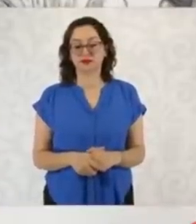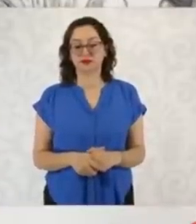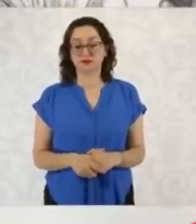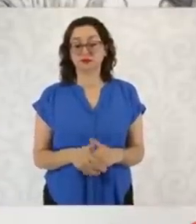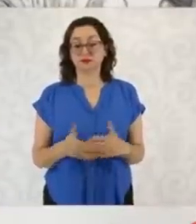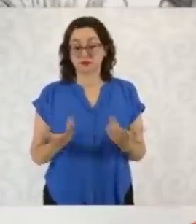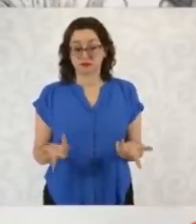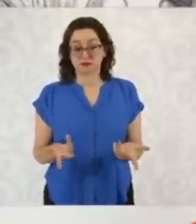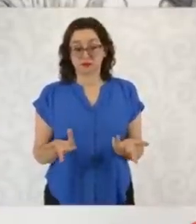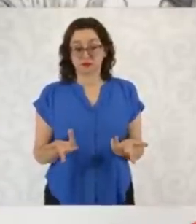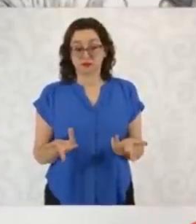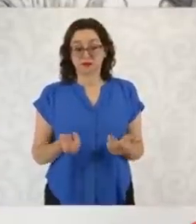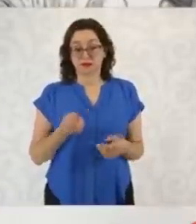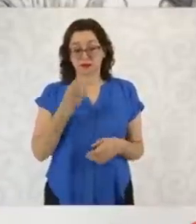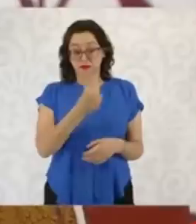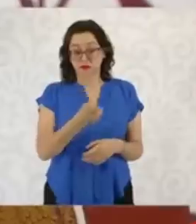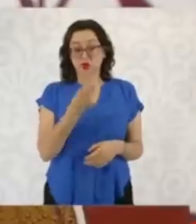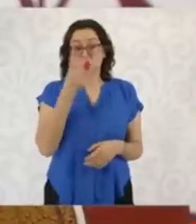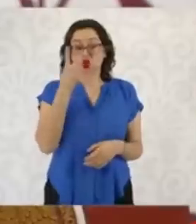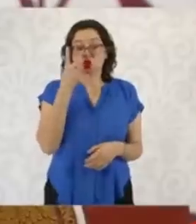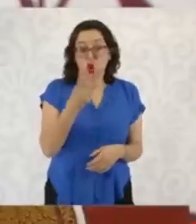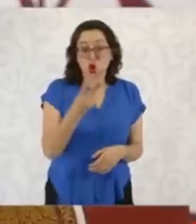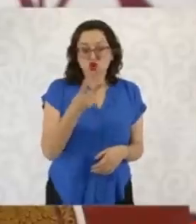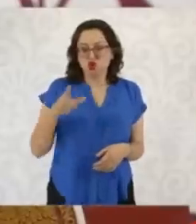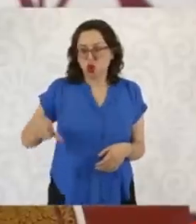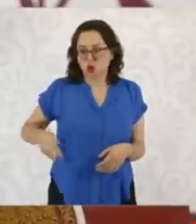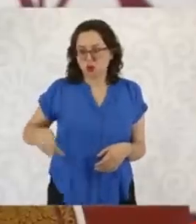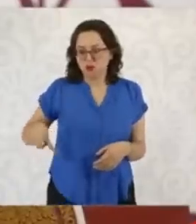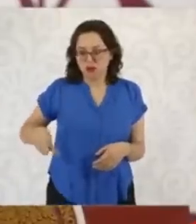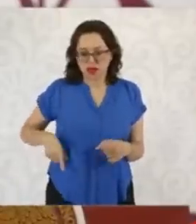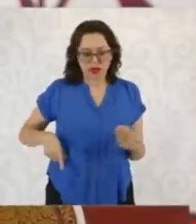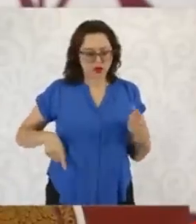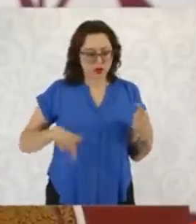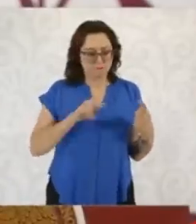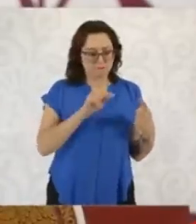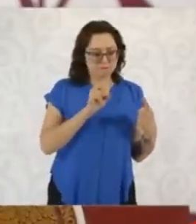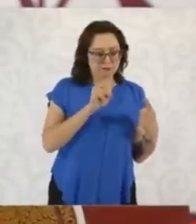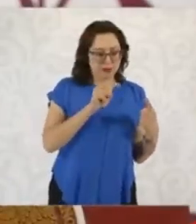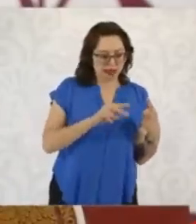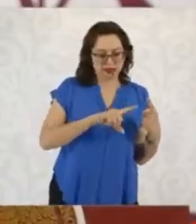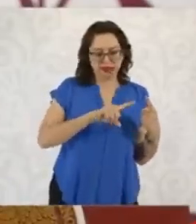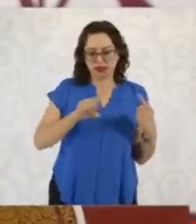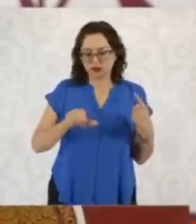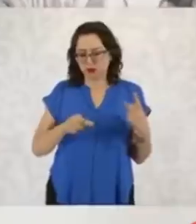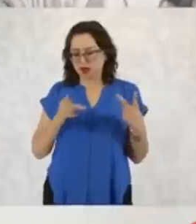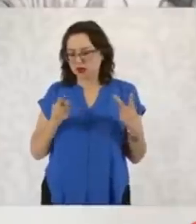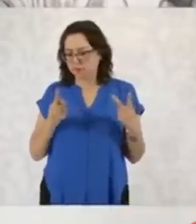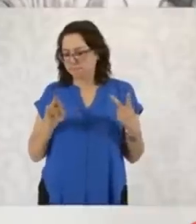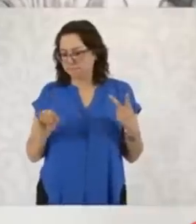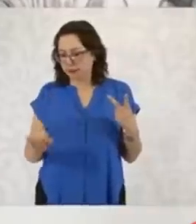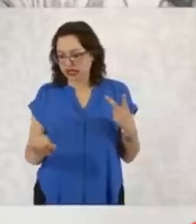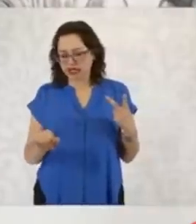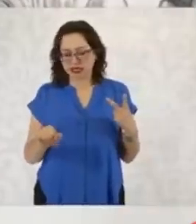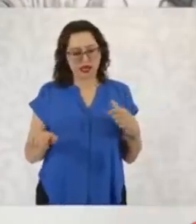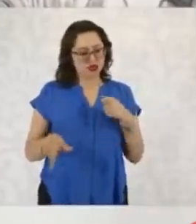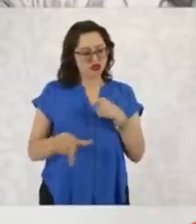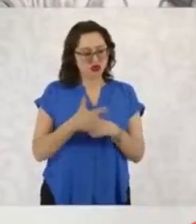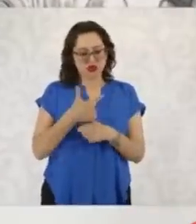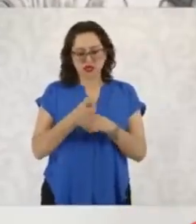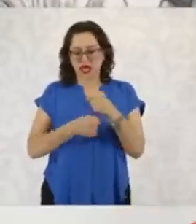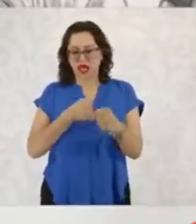operación transeccional, en que gobernaron dos partidos políticos que finalmente se aliaron